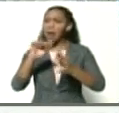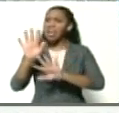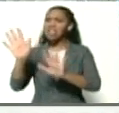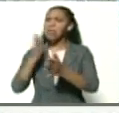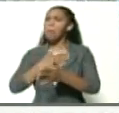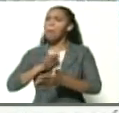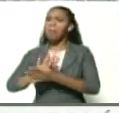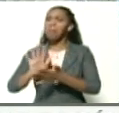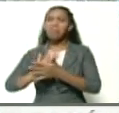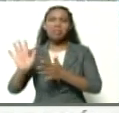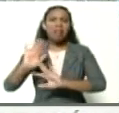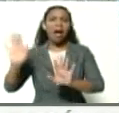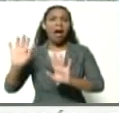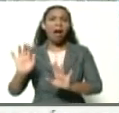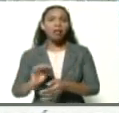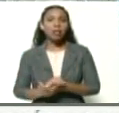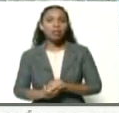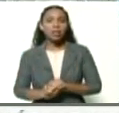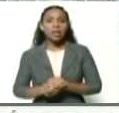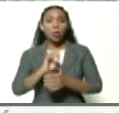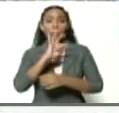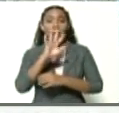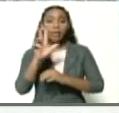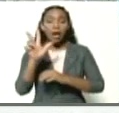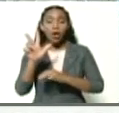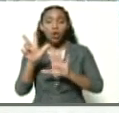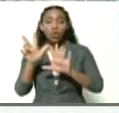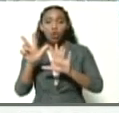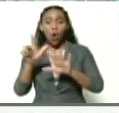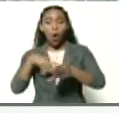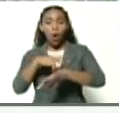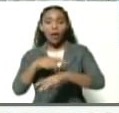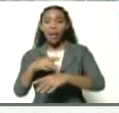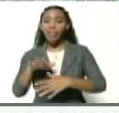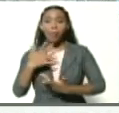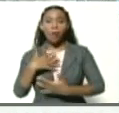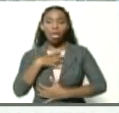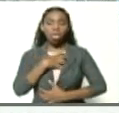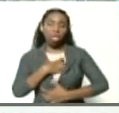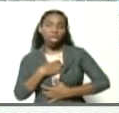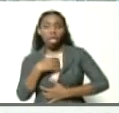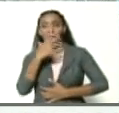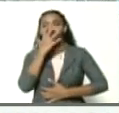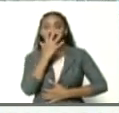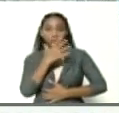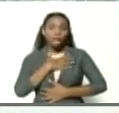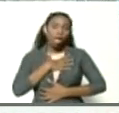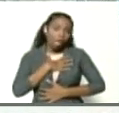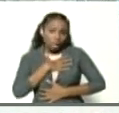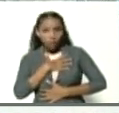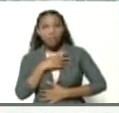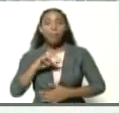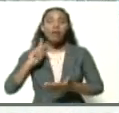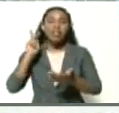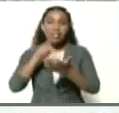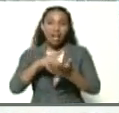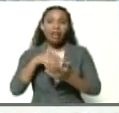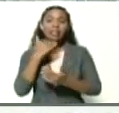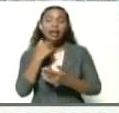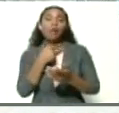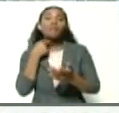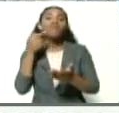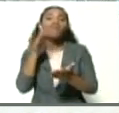pasa. Y a las 48 horas no puede respirar y se siente mal. Y después llegan casi a